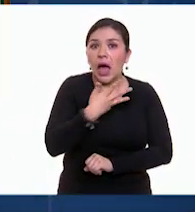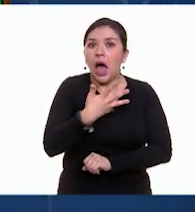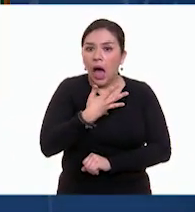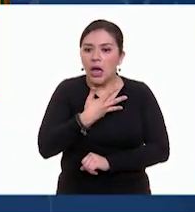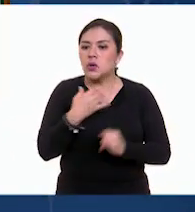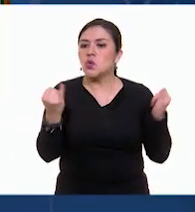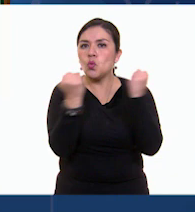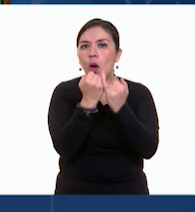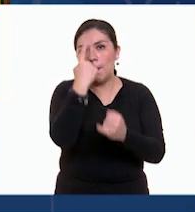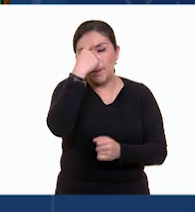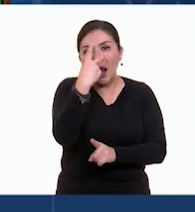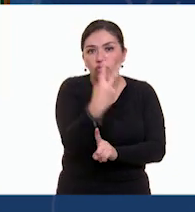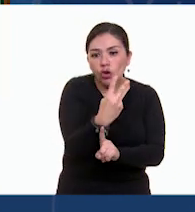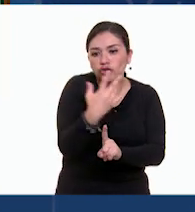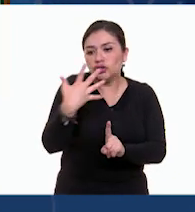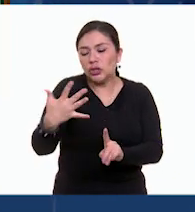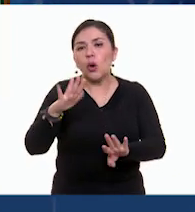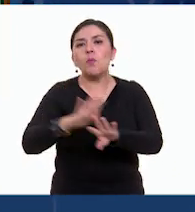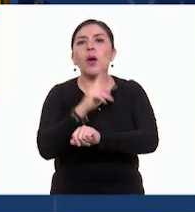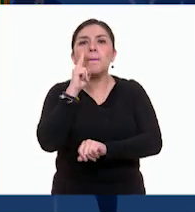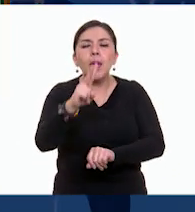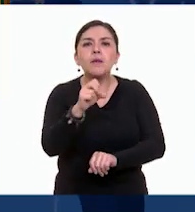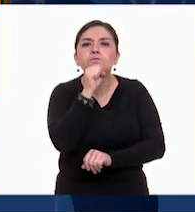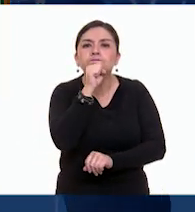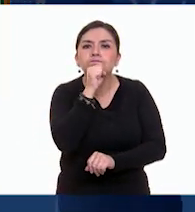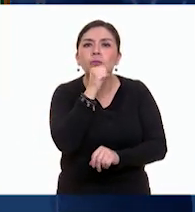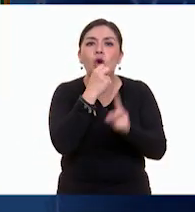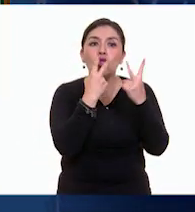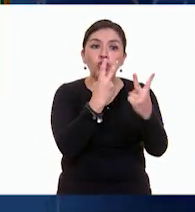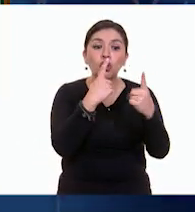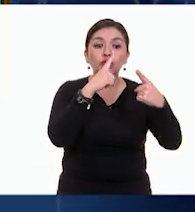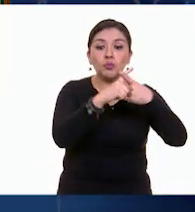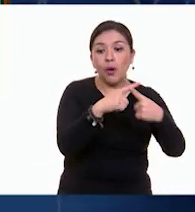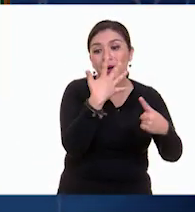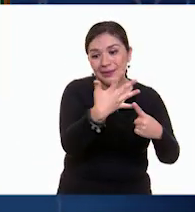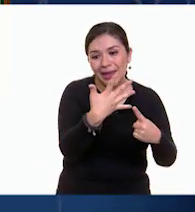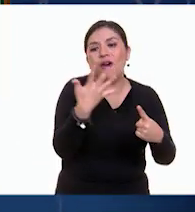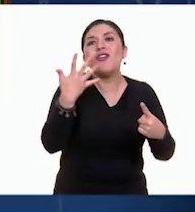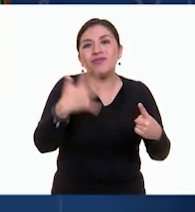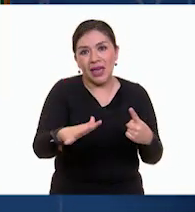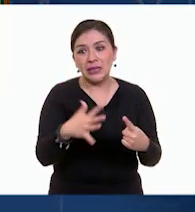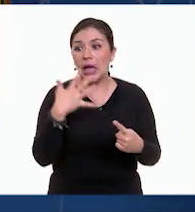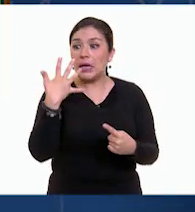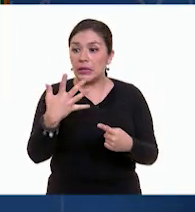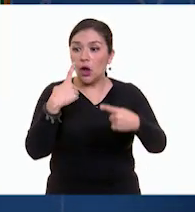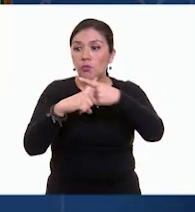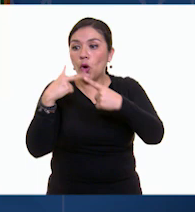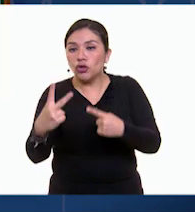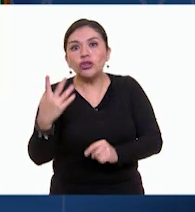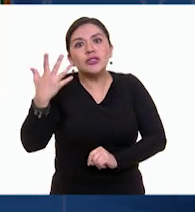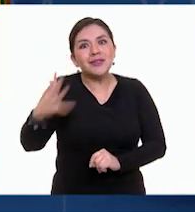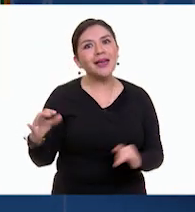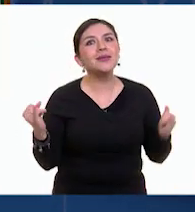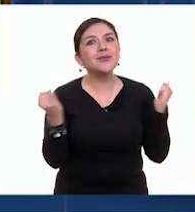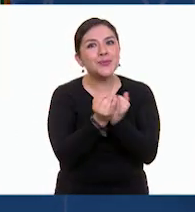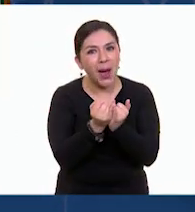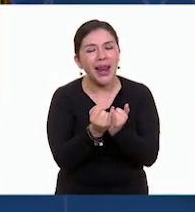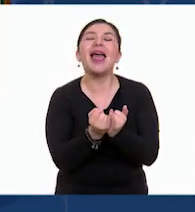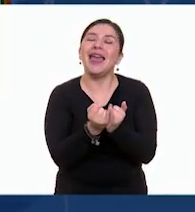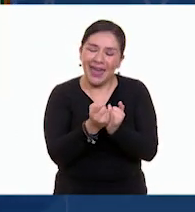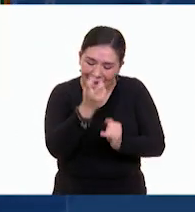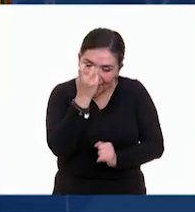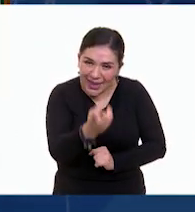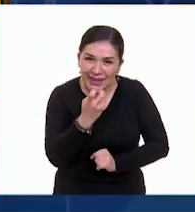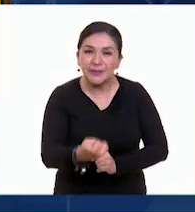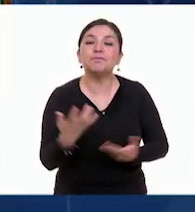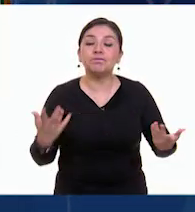y de 5? Porque aparece en los múltiplos de 2, pero también los encontramos en los múltiplos de 5, ¿cierto? Así es, María.